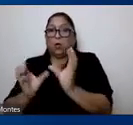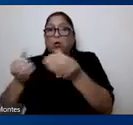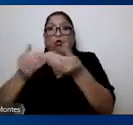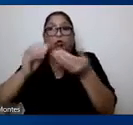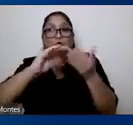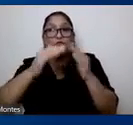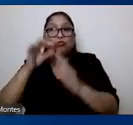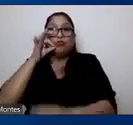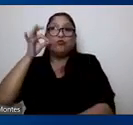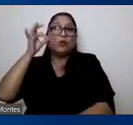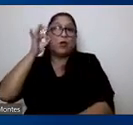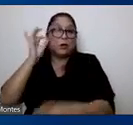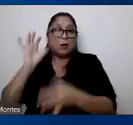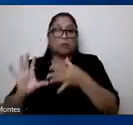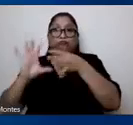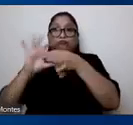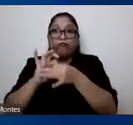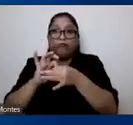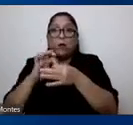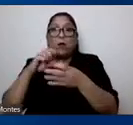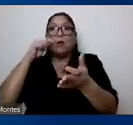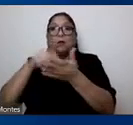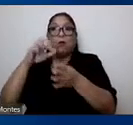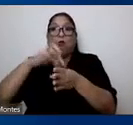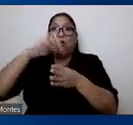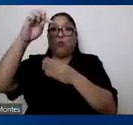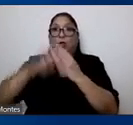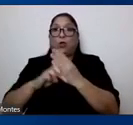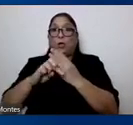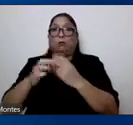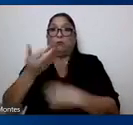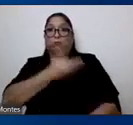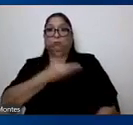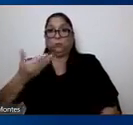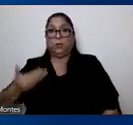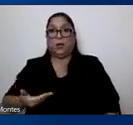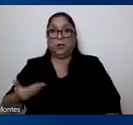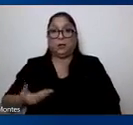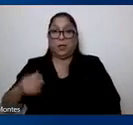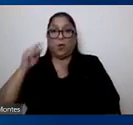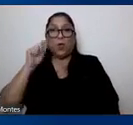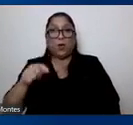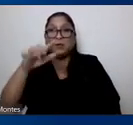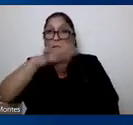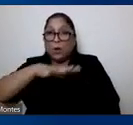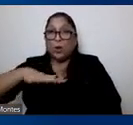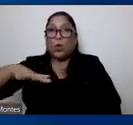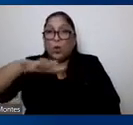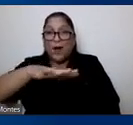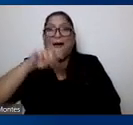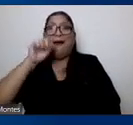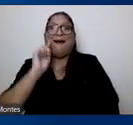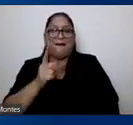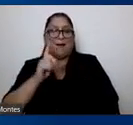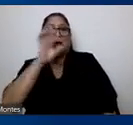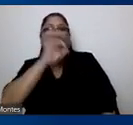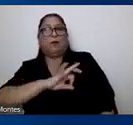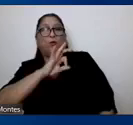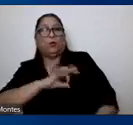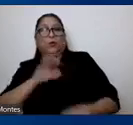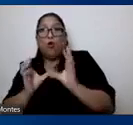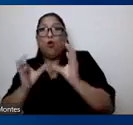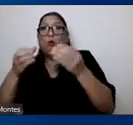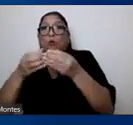étnicas y su vinculación a la integración de un proyecto nación. Entonces, ese escenario es aprovechado por los grupos subversivos